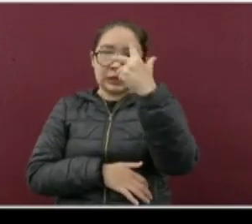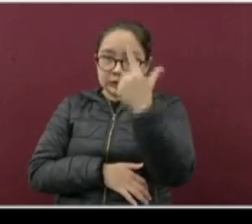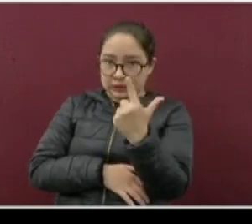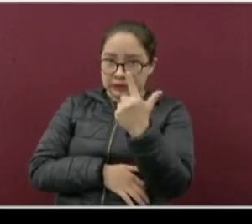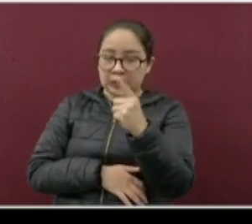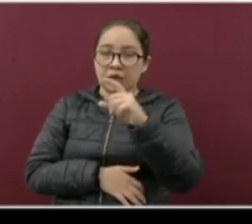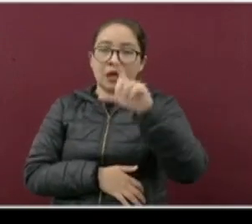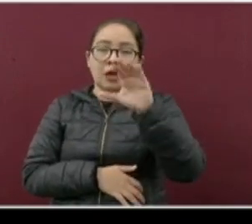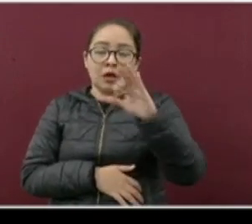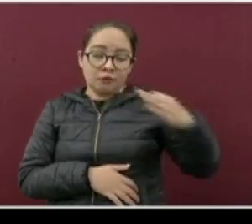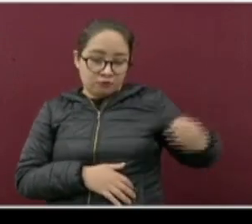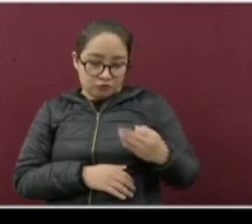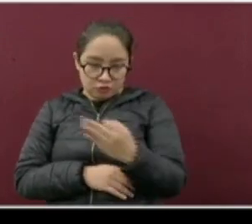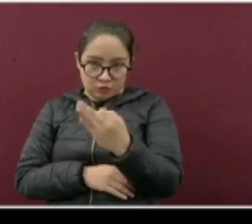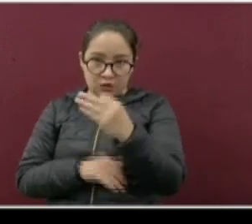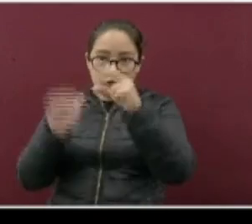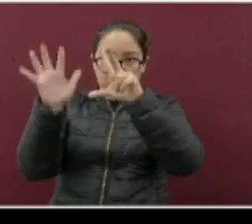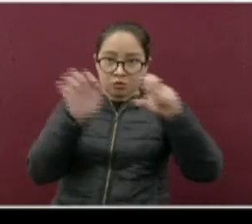837. Y Fortín,